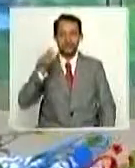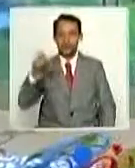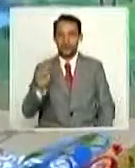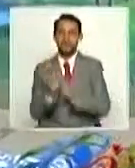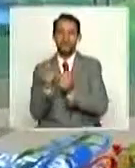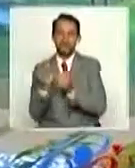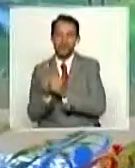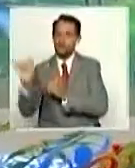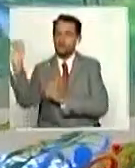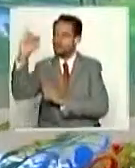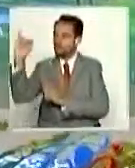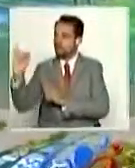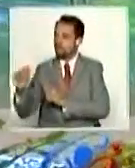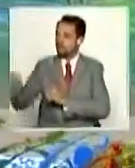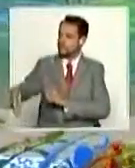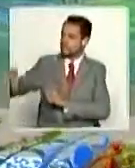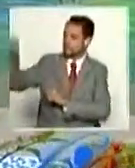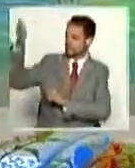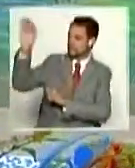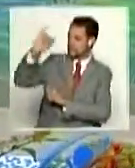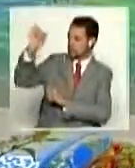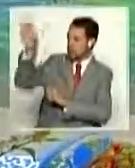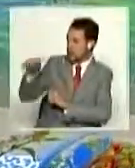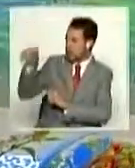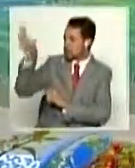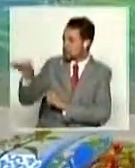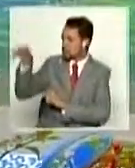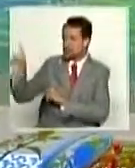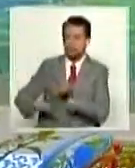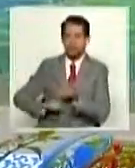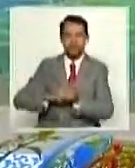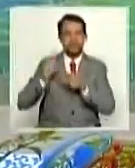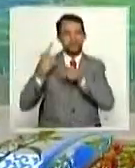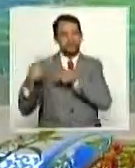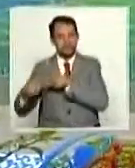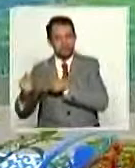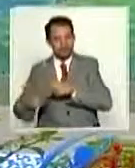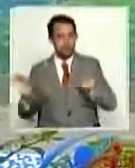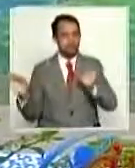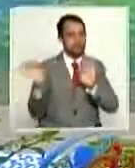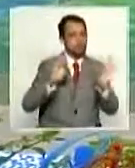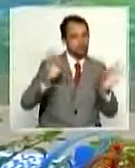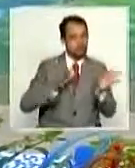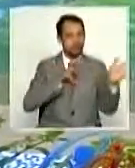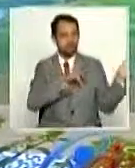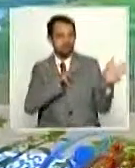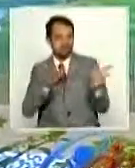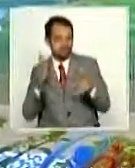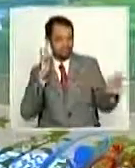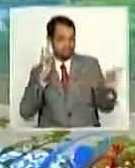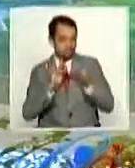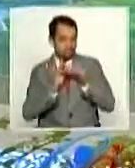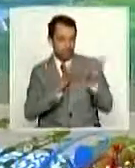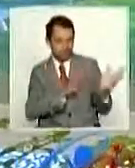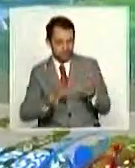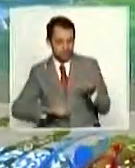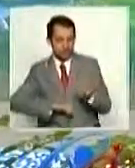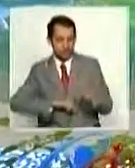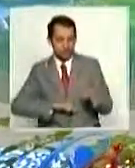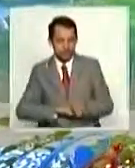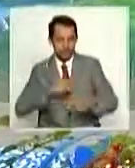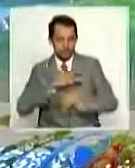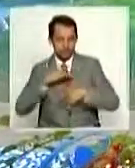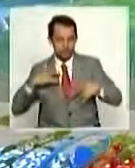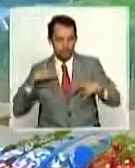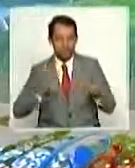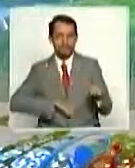Morales, compartiendo con ustedes diferentes temas de prevención y educación en salud. Queremos que cada